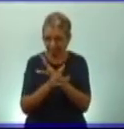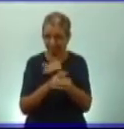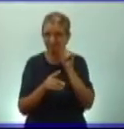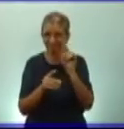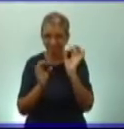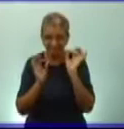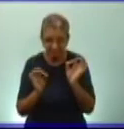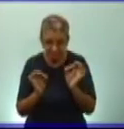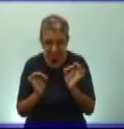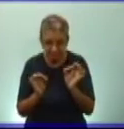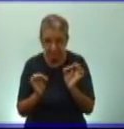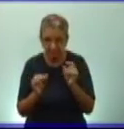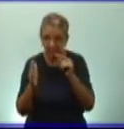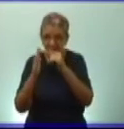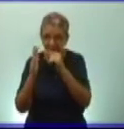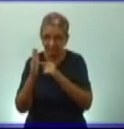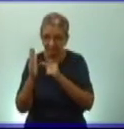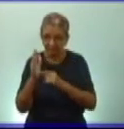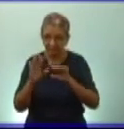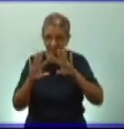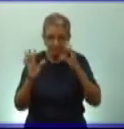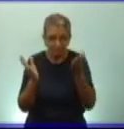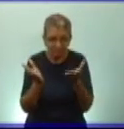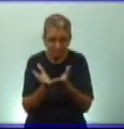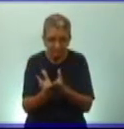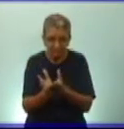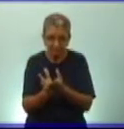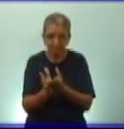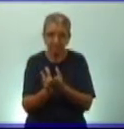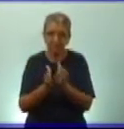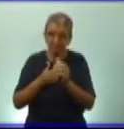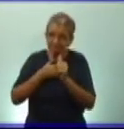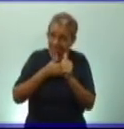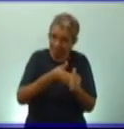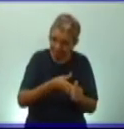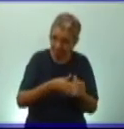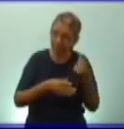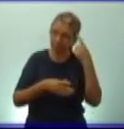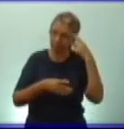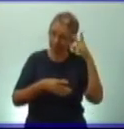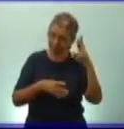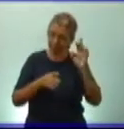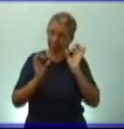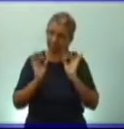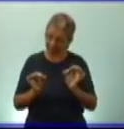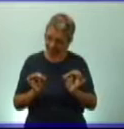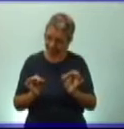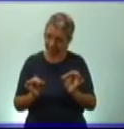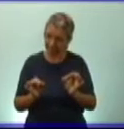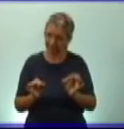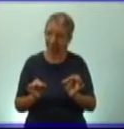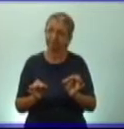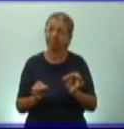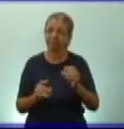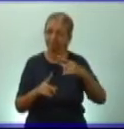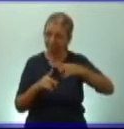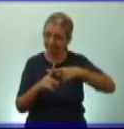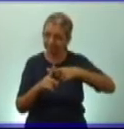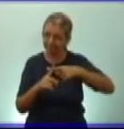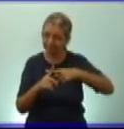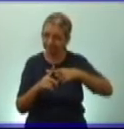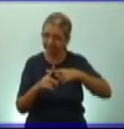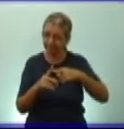mismos aspectos generales que debemos tener presente cada vez que vayamos a explicar el comportamiento de las temperaturas de fusión o de ebullición de